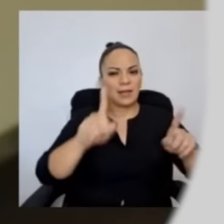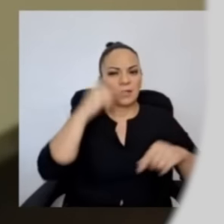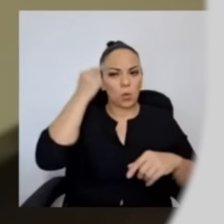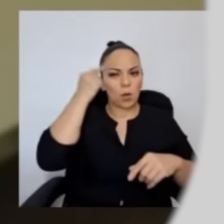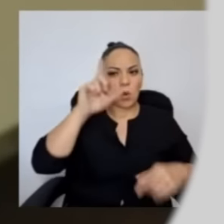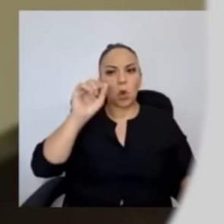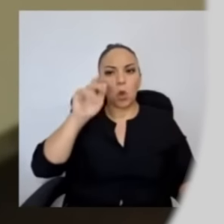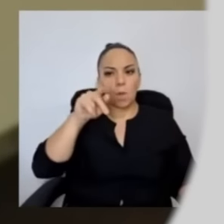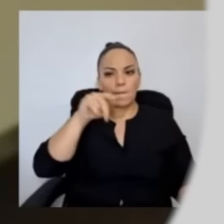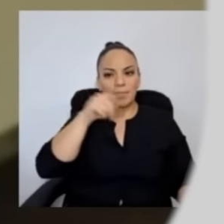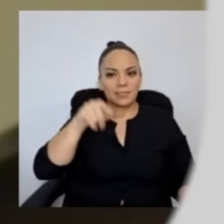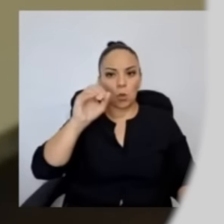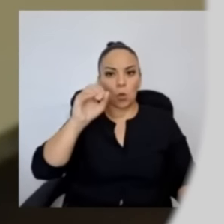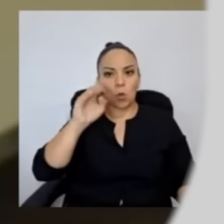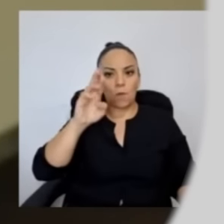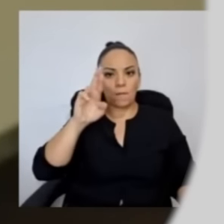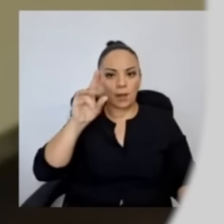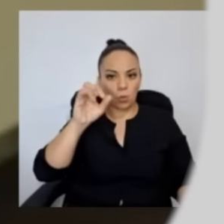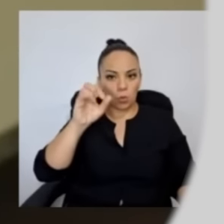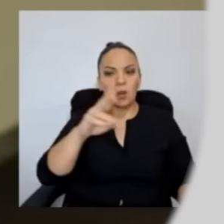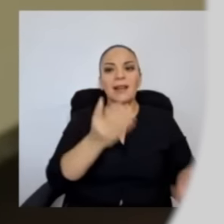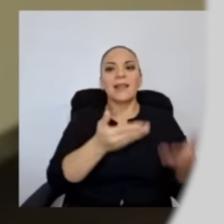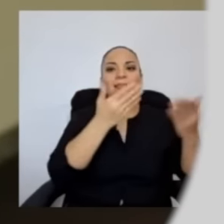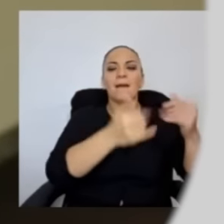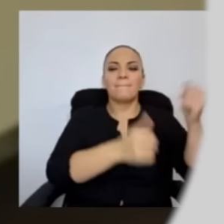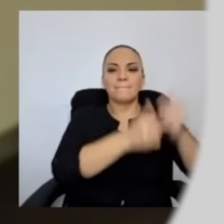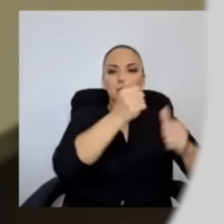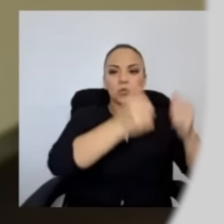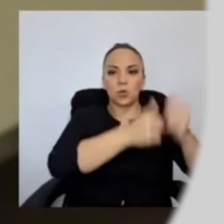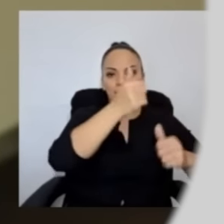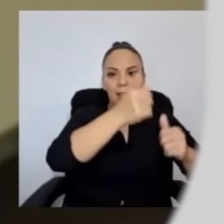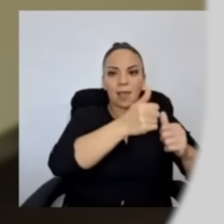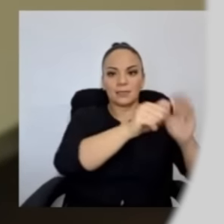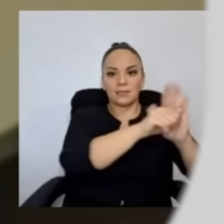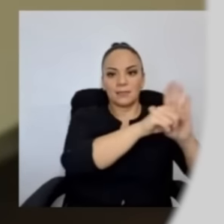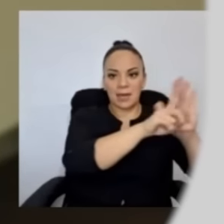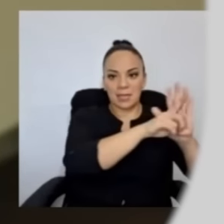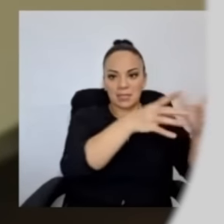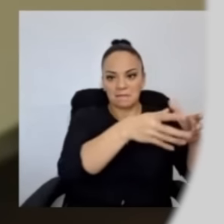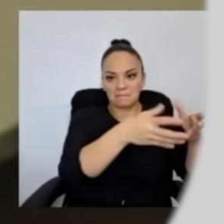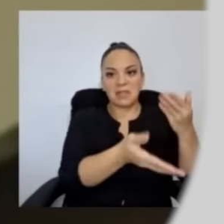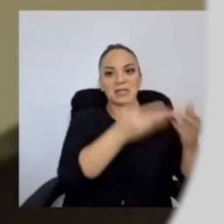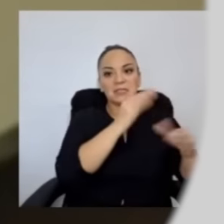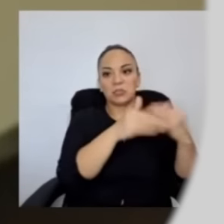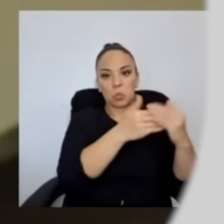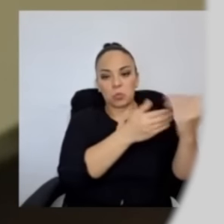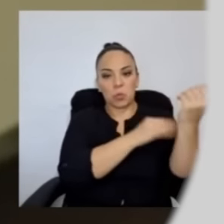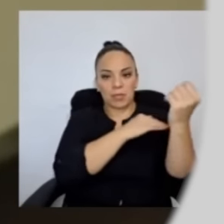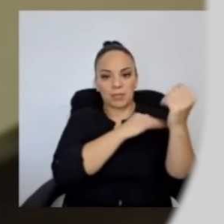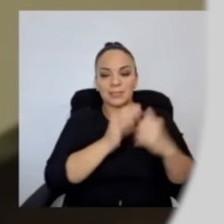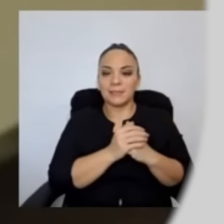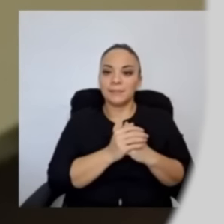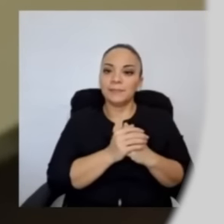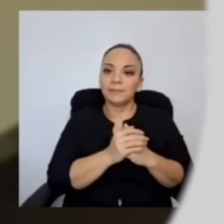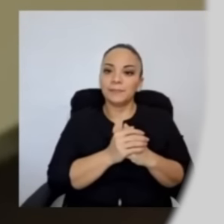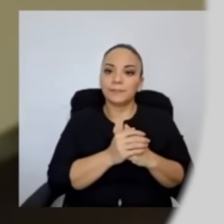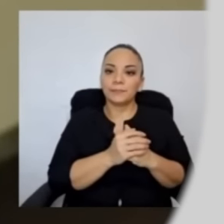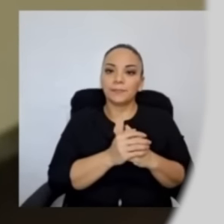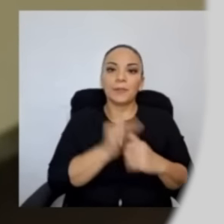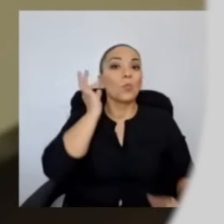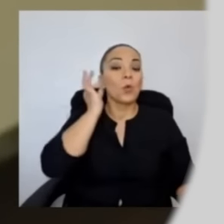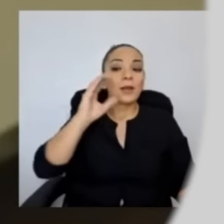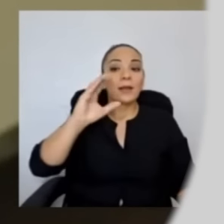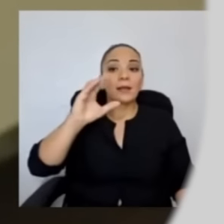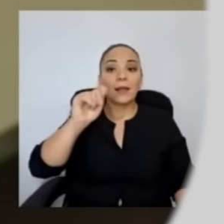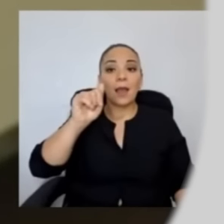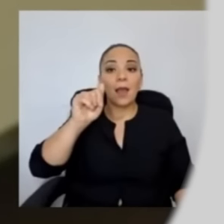una mayoría legislativa, casi en todos los poderes. Y entre la visión que tiene Claudia Sheinbaum, que coincide